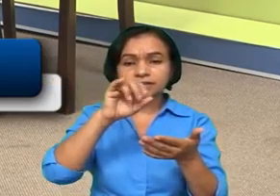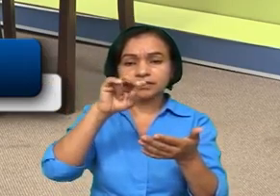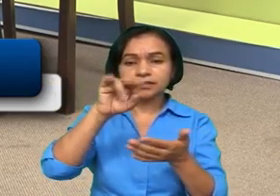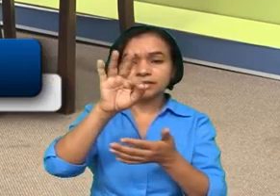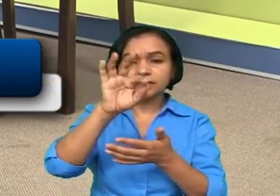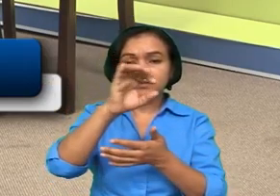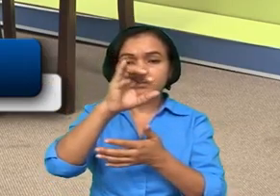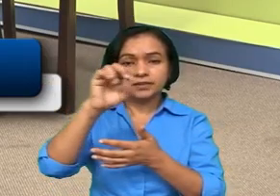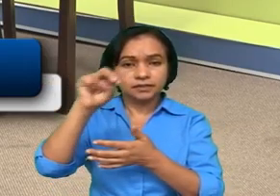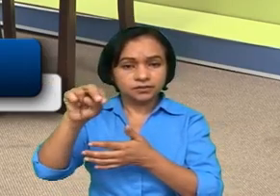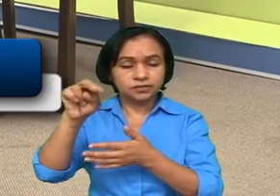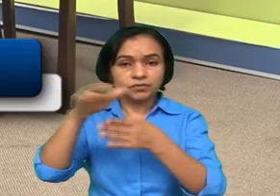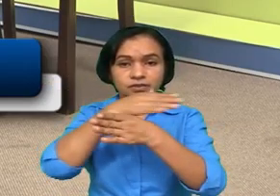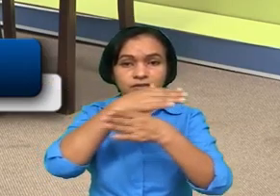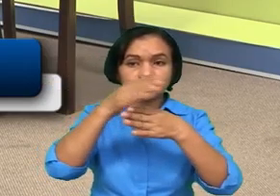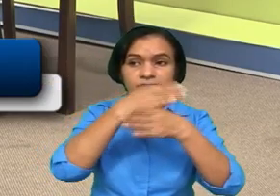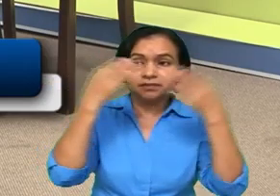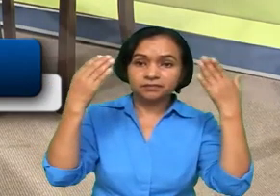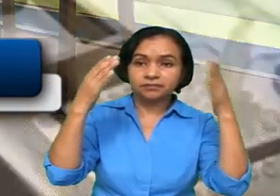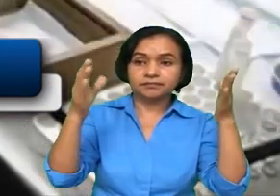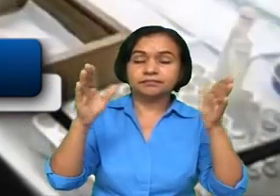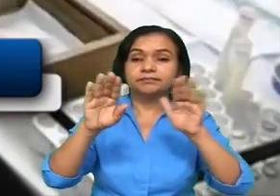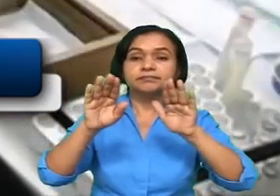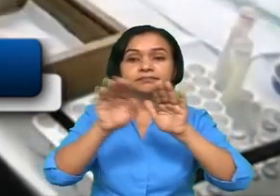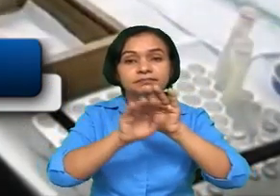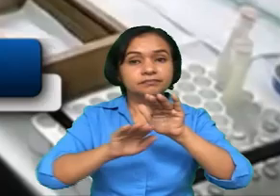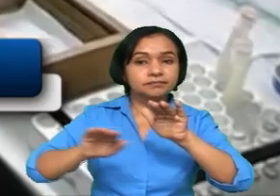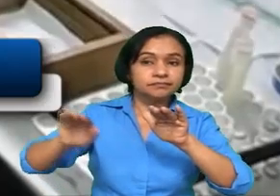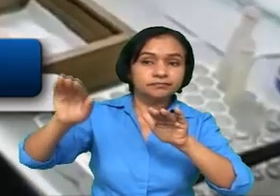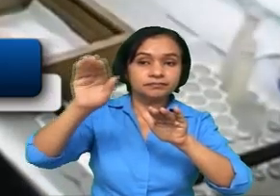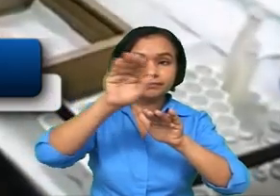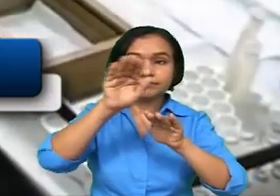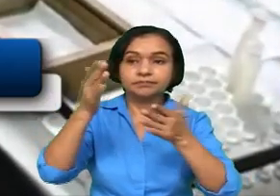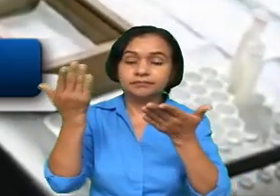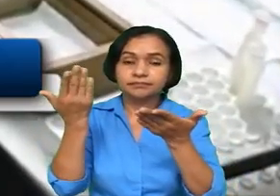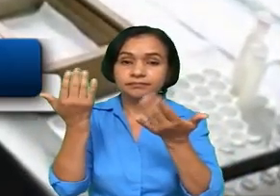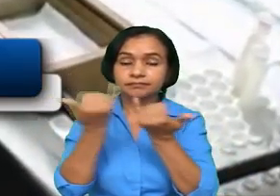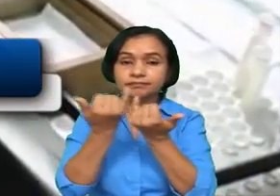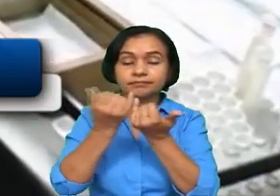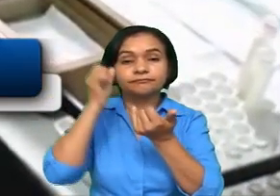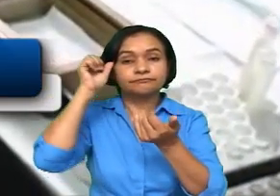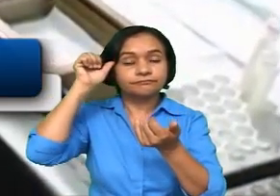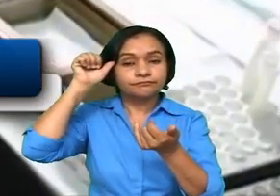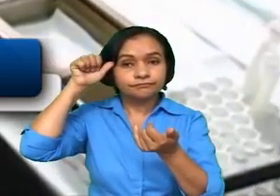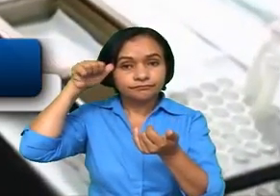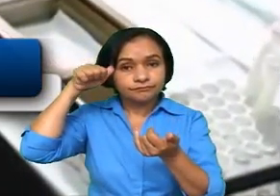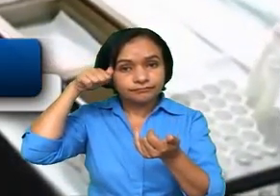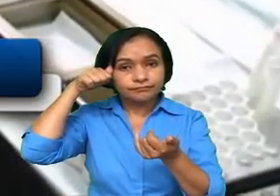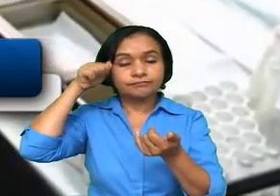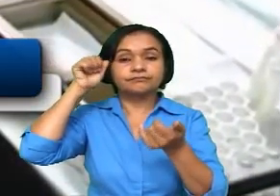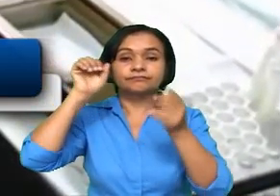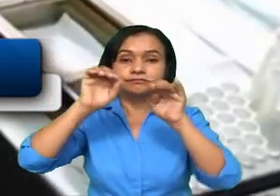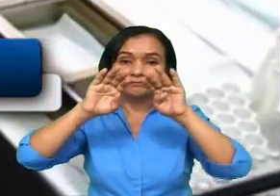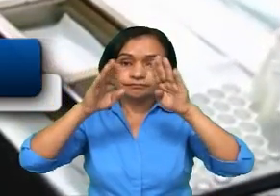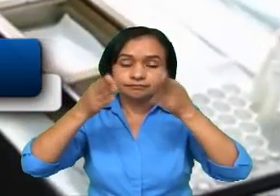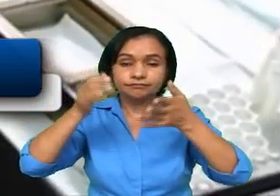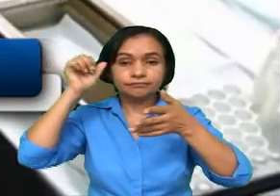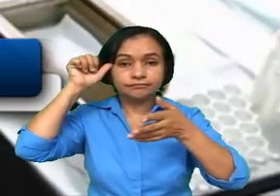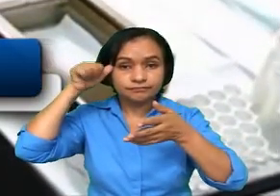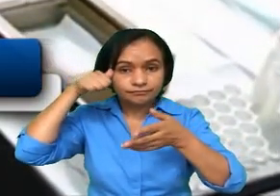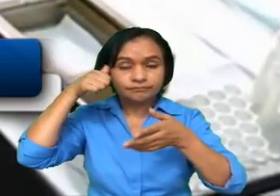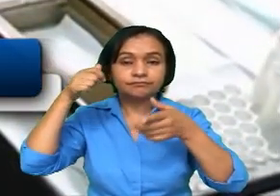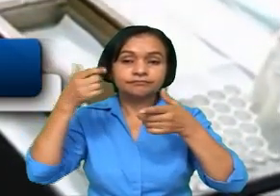por muchas causas y de ellas la más común es la infección de vías urinarias, ¿ya? Que te va a producir los